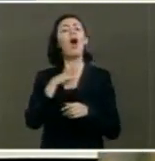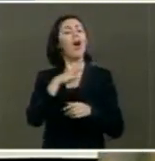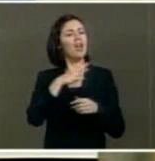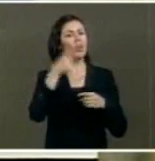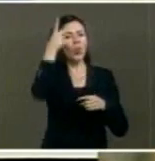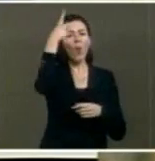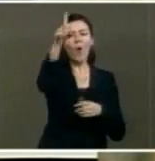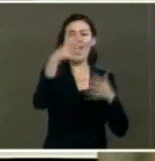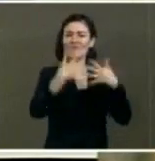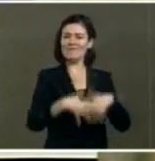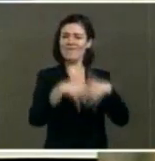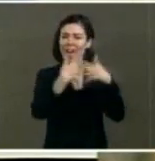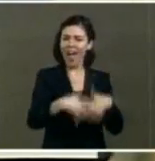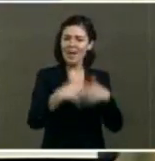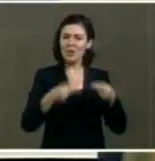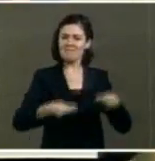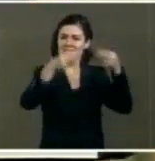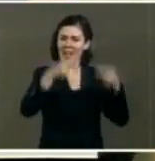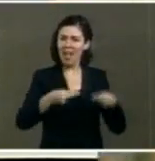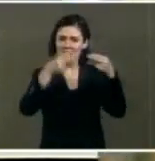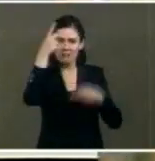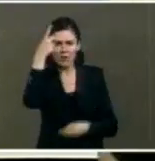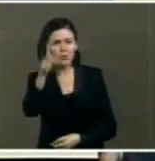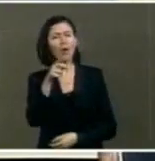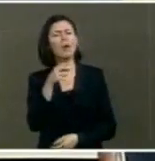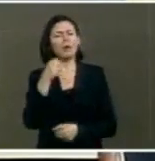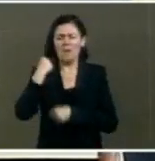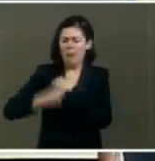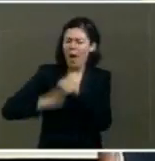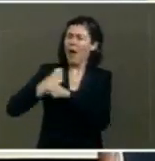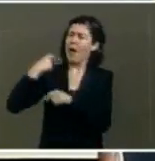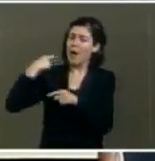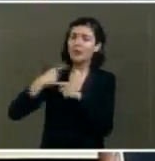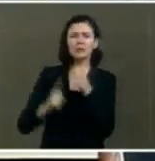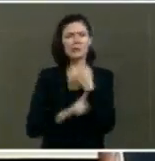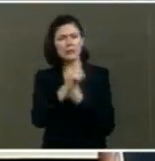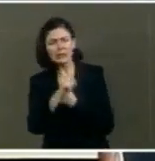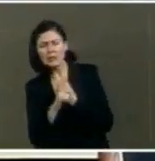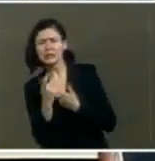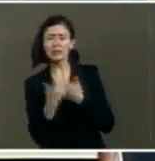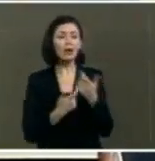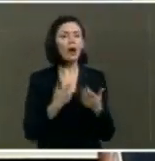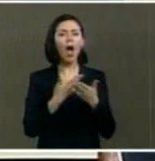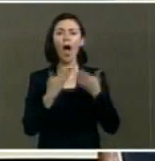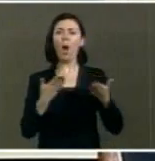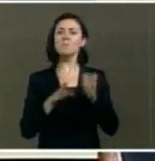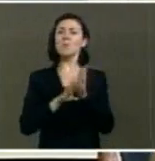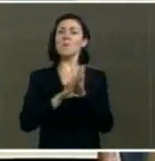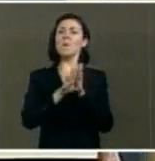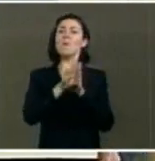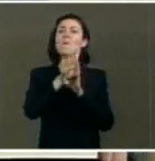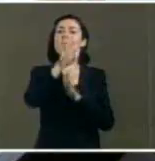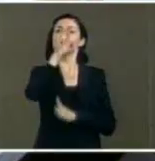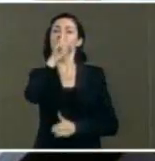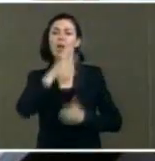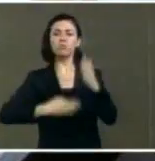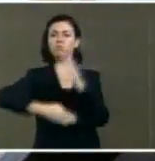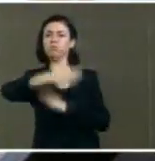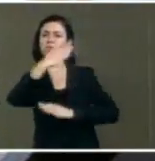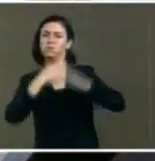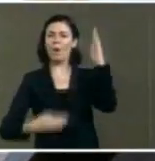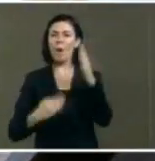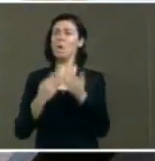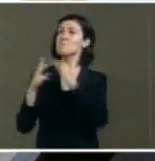que después de muchos años de adversidad hoy avanzan frente a sus competidores en todos los mercados del mundo y